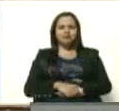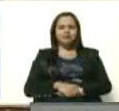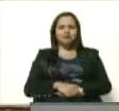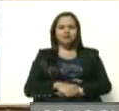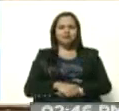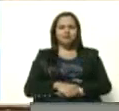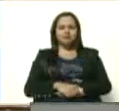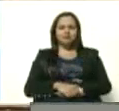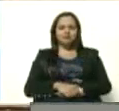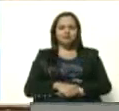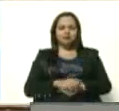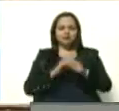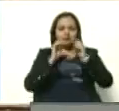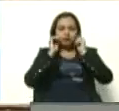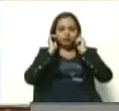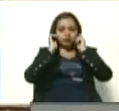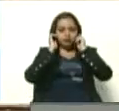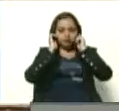Pero